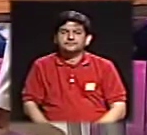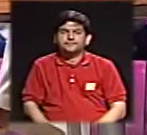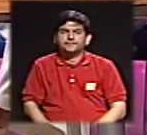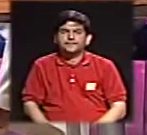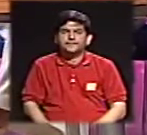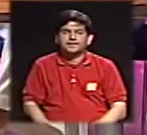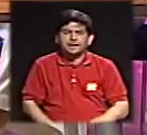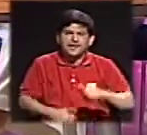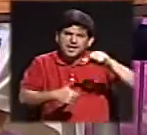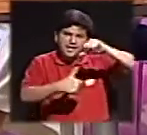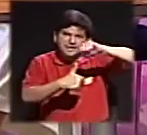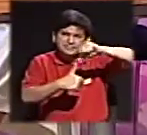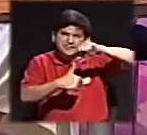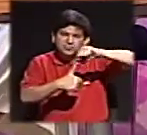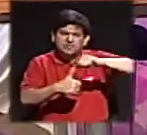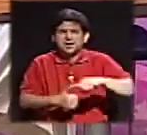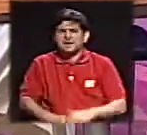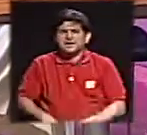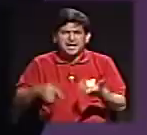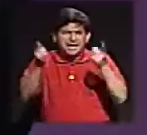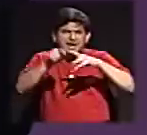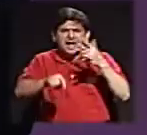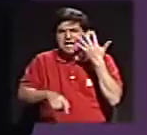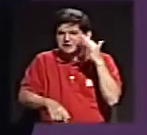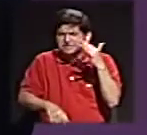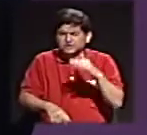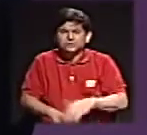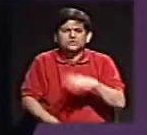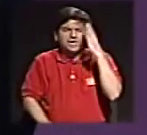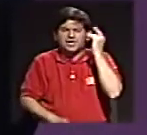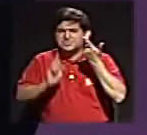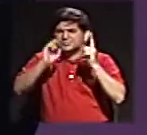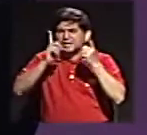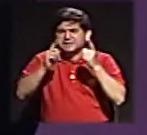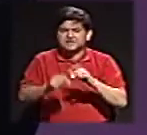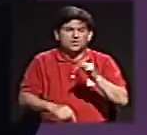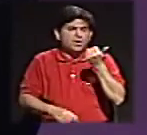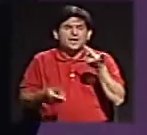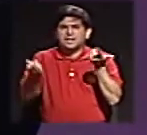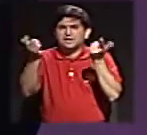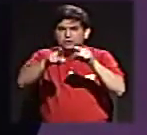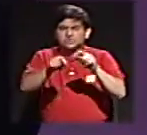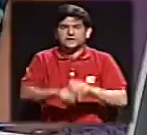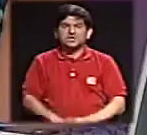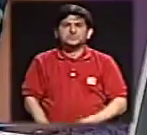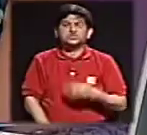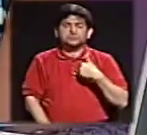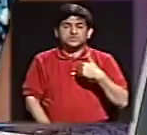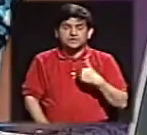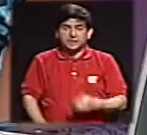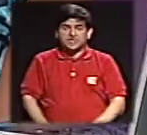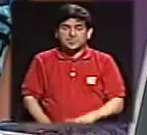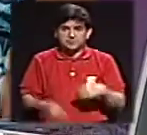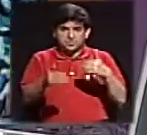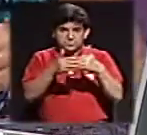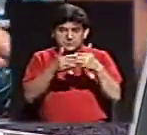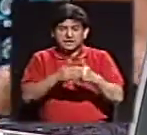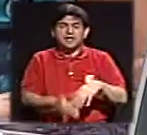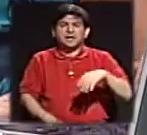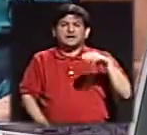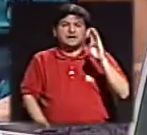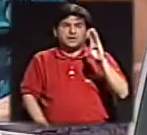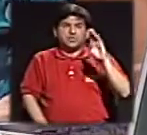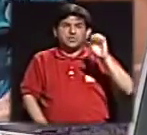Y en Centroamérica ha habido casos similares. ¿Cuál ha sido la experiencia en estos otros casos? Tenemos recientemente el caso de